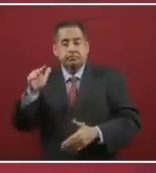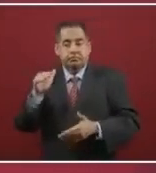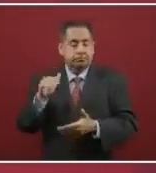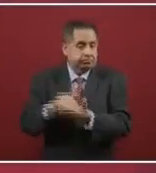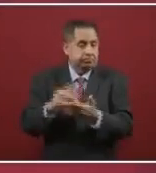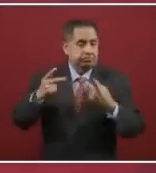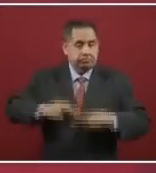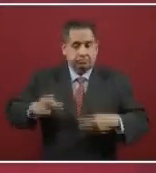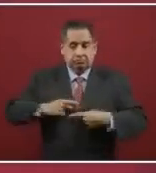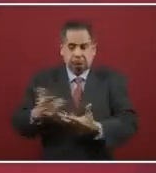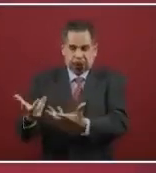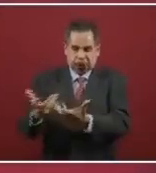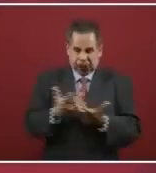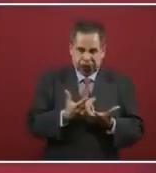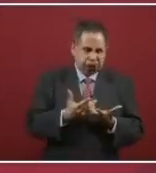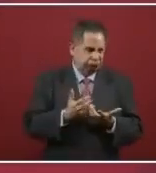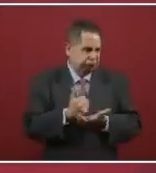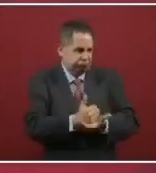elementos